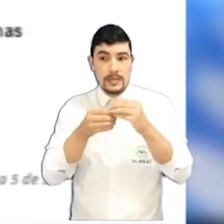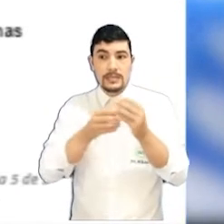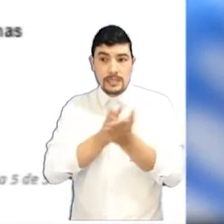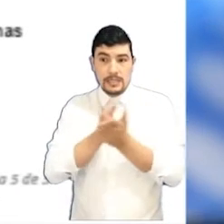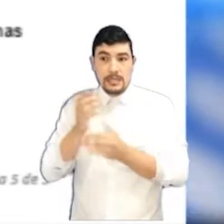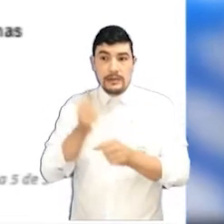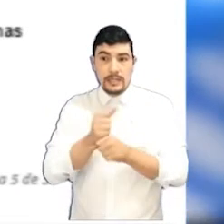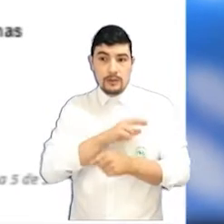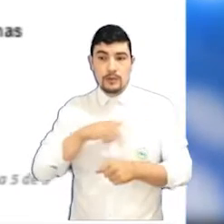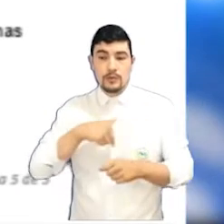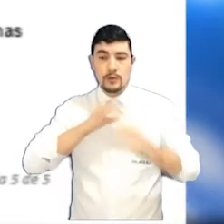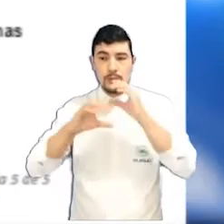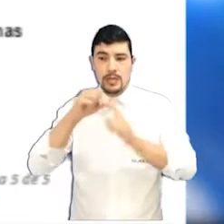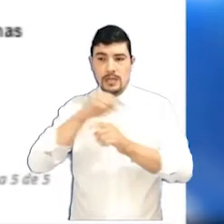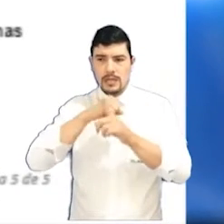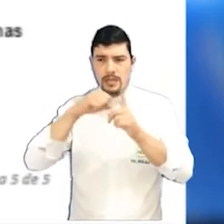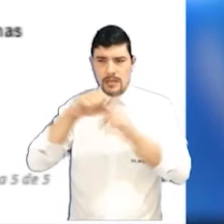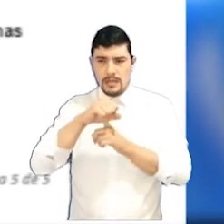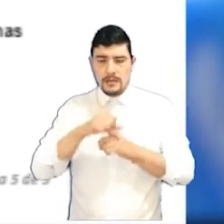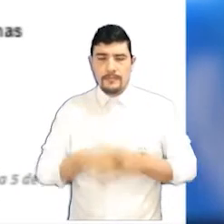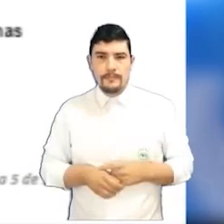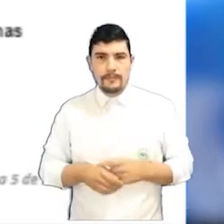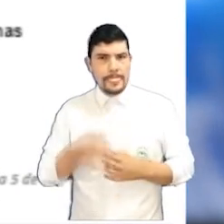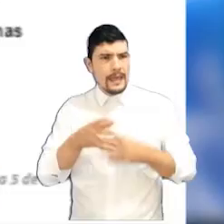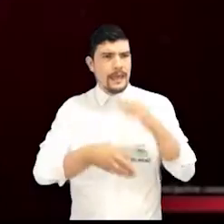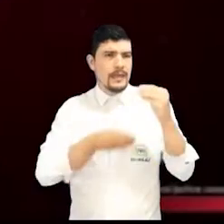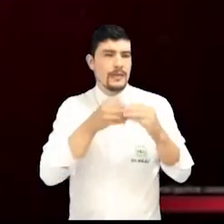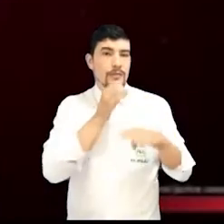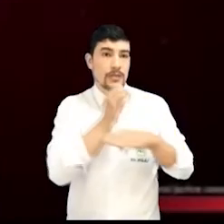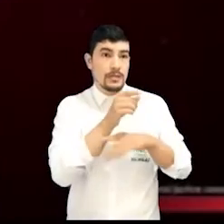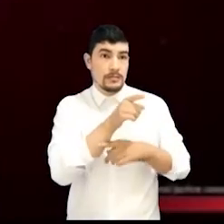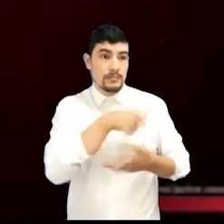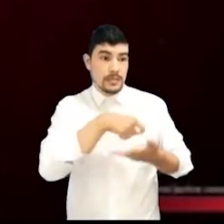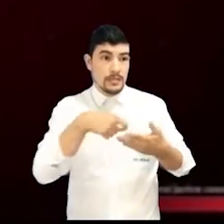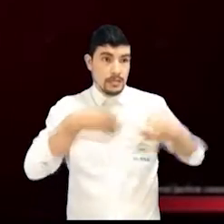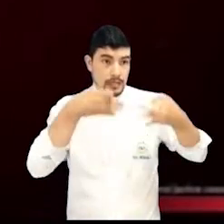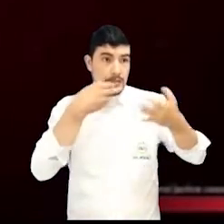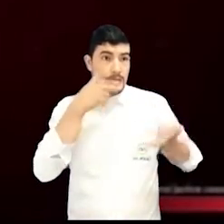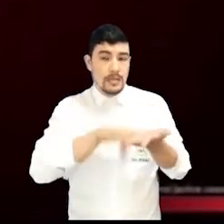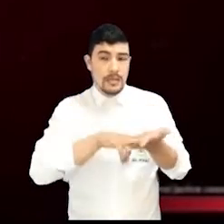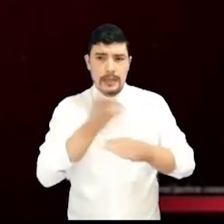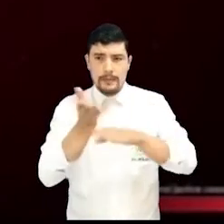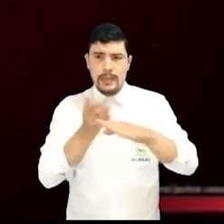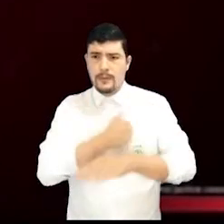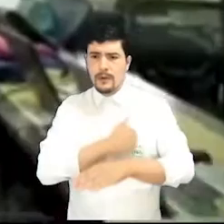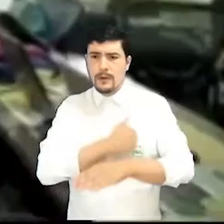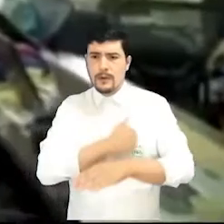piden también auxilios y beneficios tributarios para las empresas de comunicación que se han visto afectadas